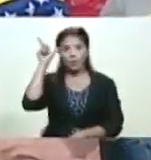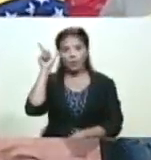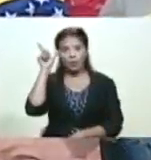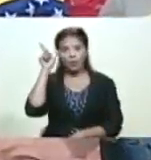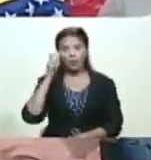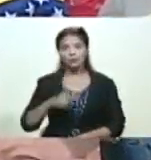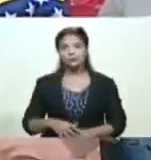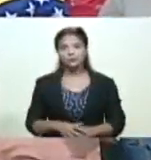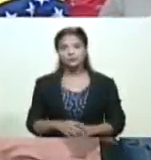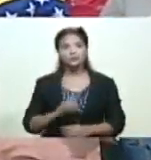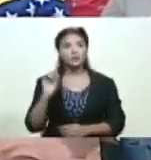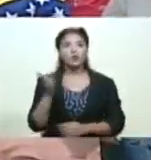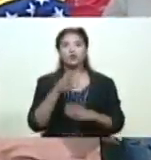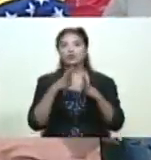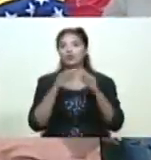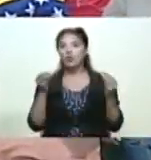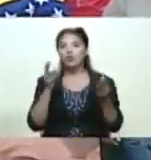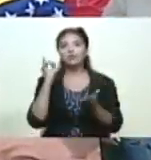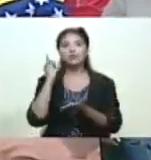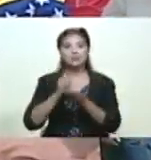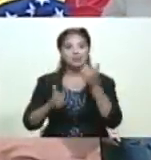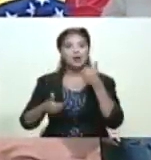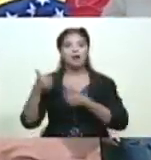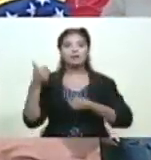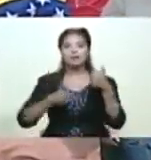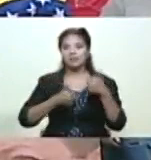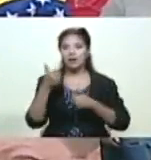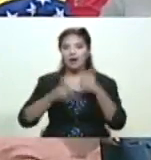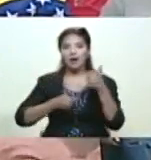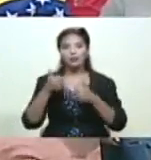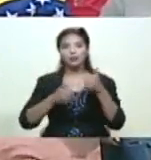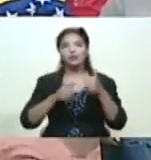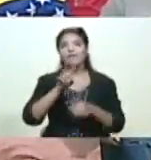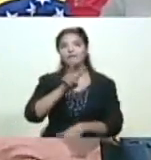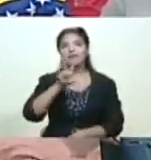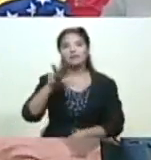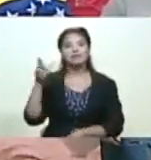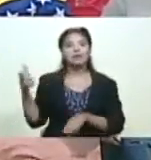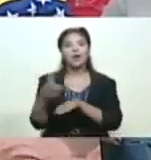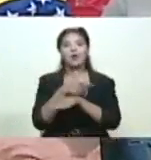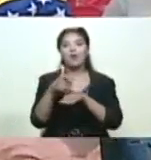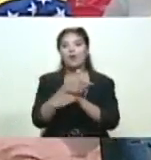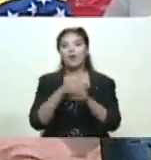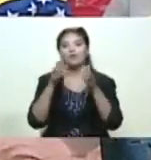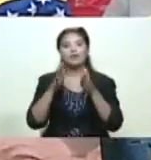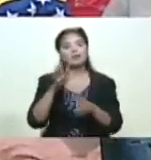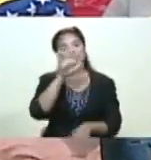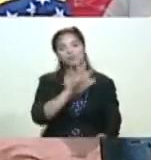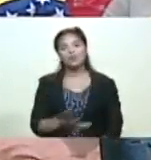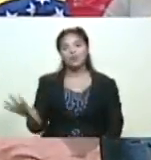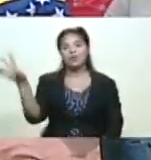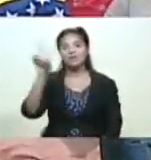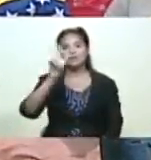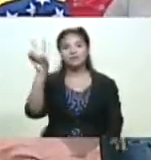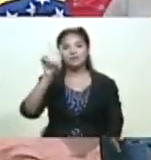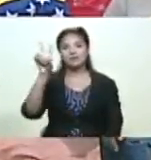López, todos inscribieron candidatura en las 23 gobernaciones del país.